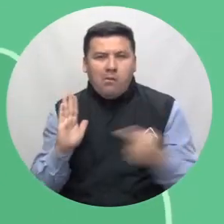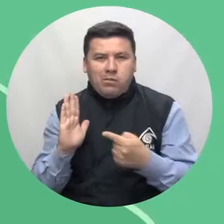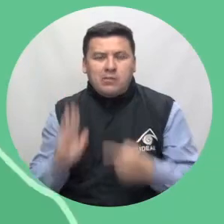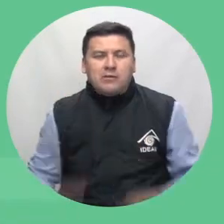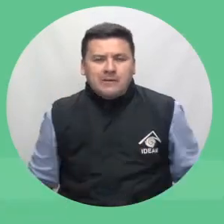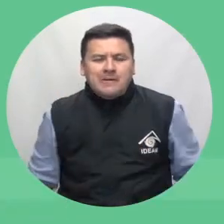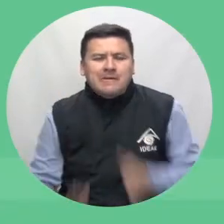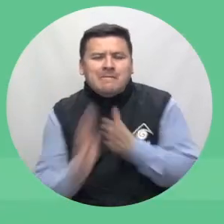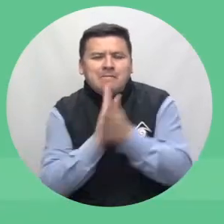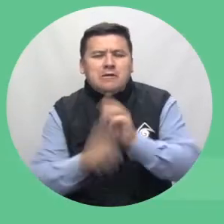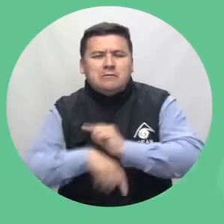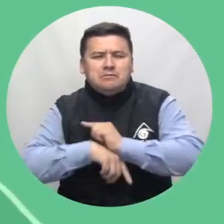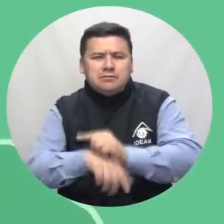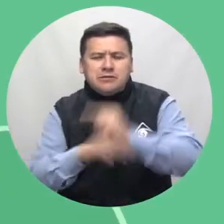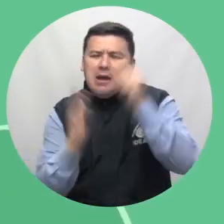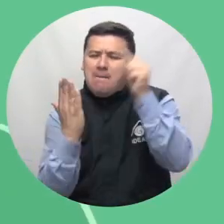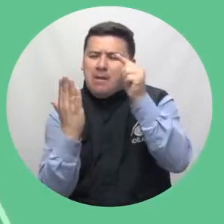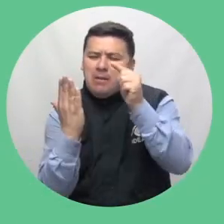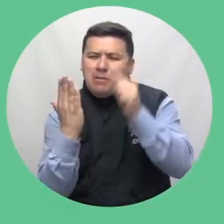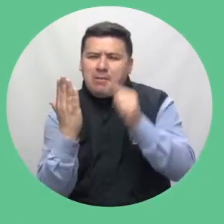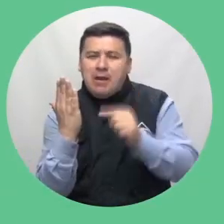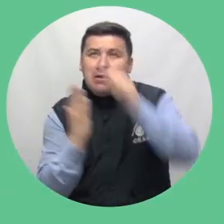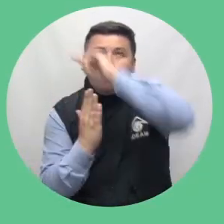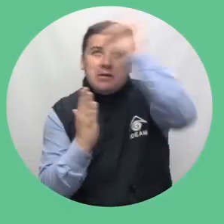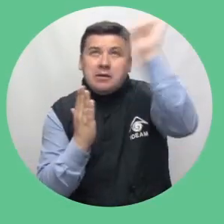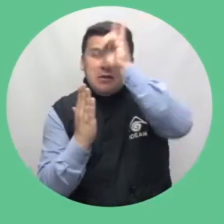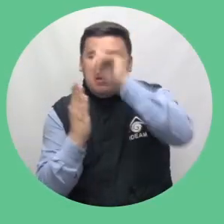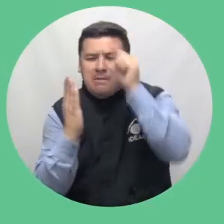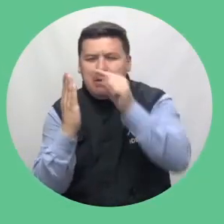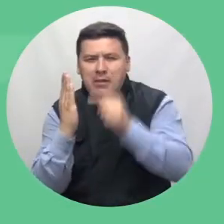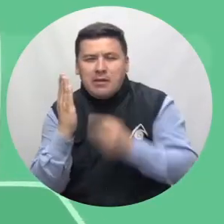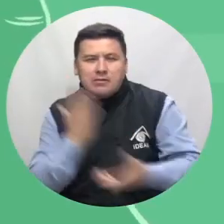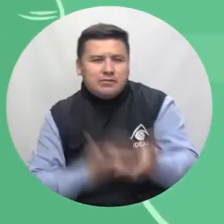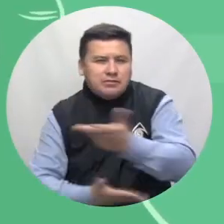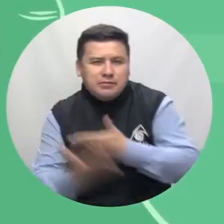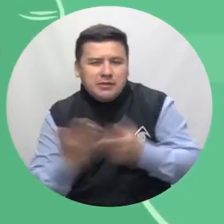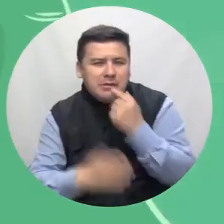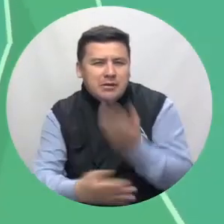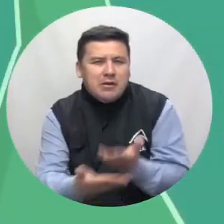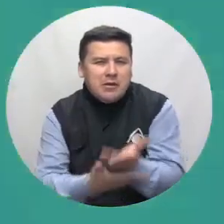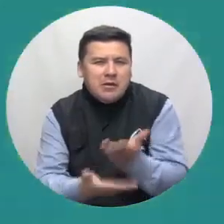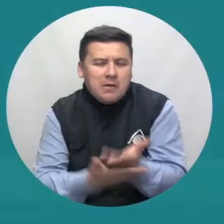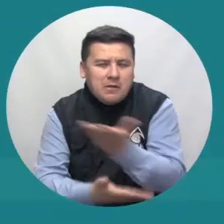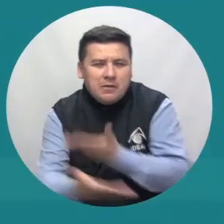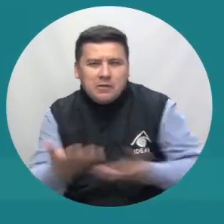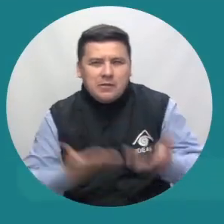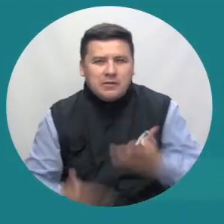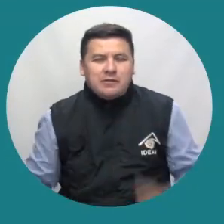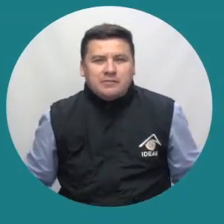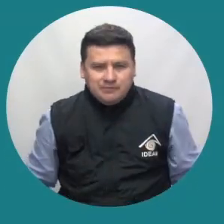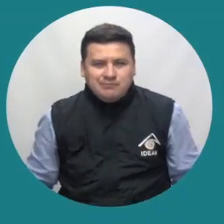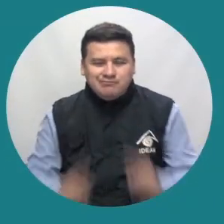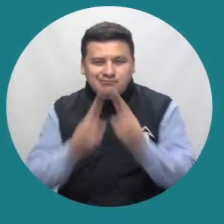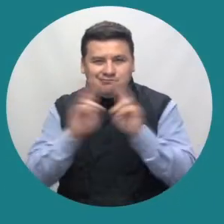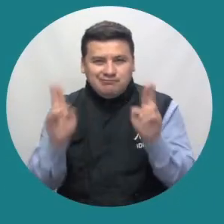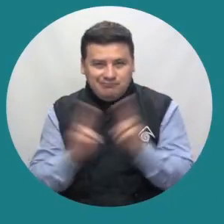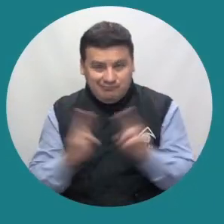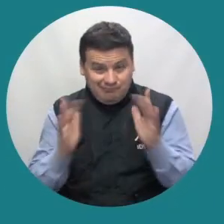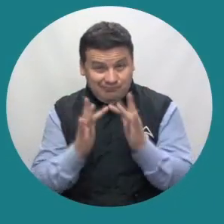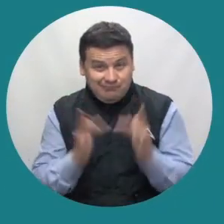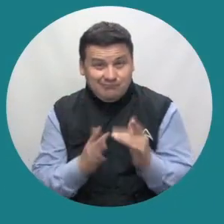Play o App Store. Información en tiempo real, detallada, satelital, recomendaciones y muchas opciones de interacción.